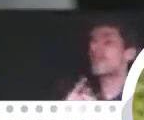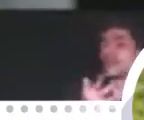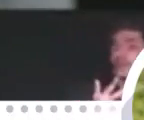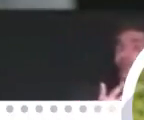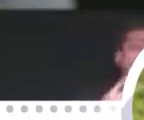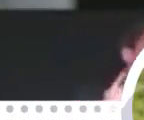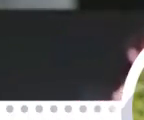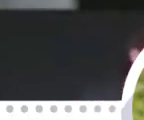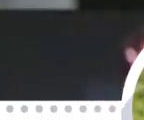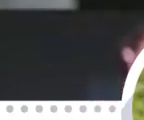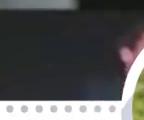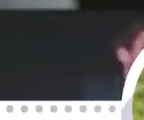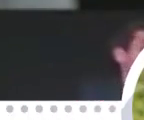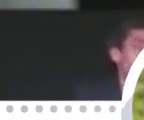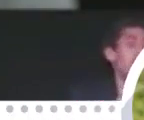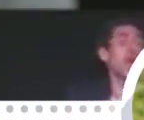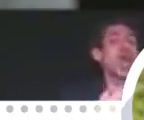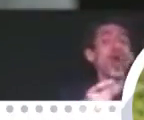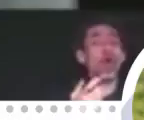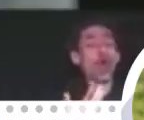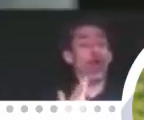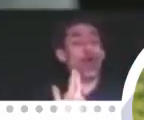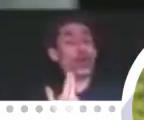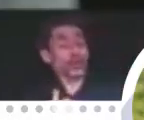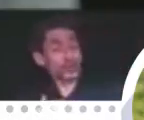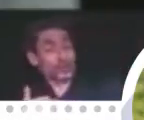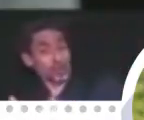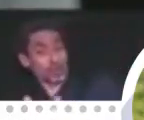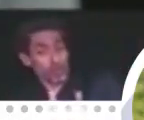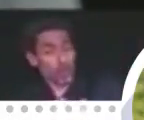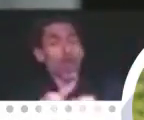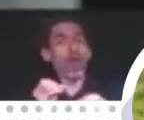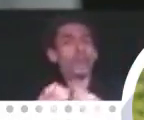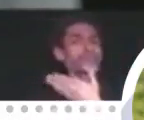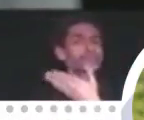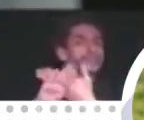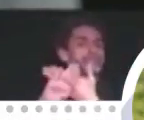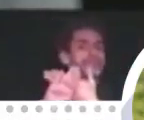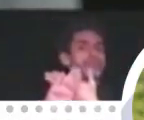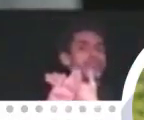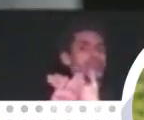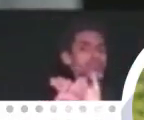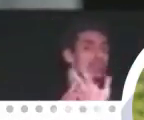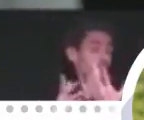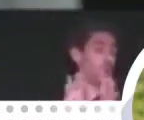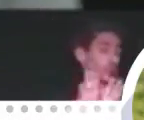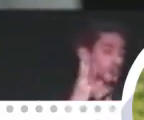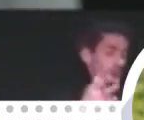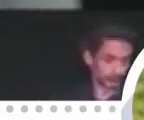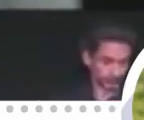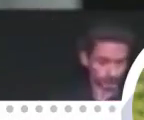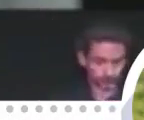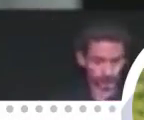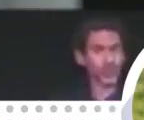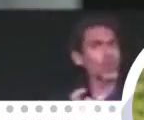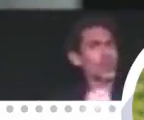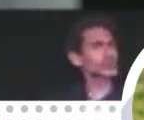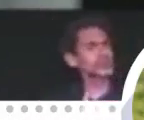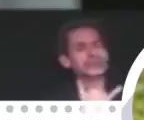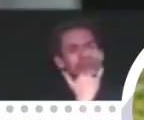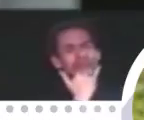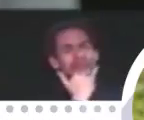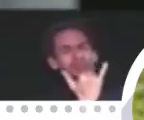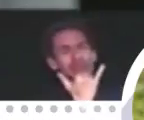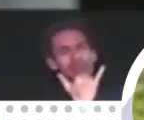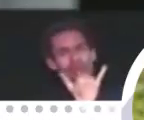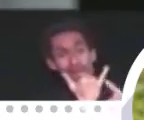nosotros a lo mejor no hemos alcanzado a dimensionar, pero que sin ninguna duda vamos a tener que trabajar en una nueva realidad,